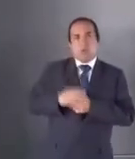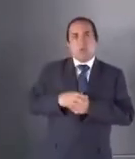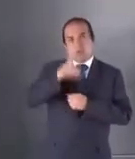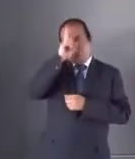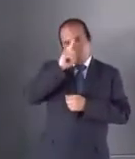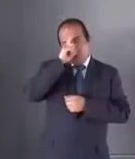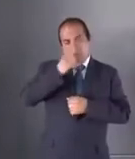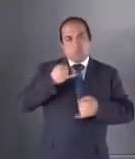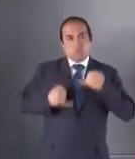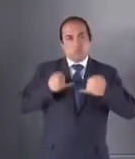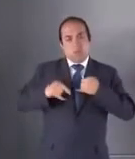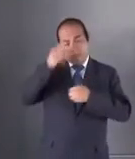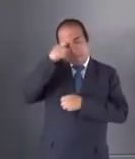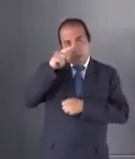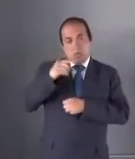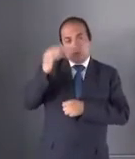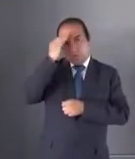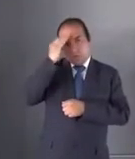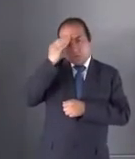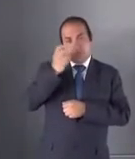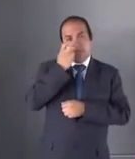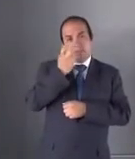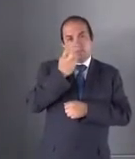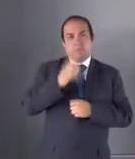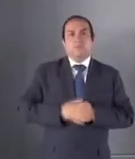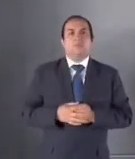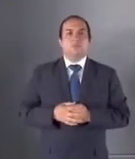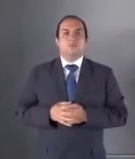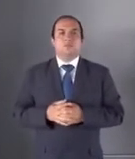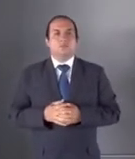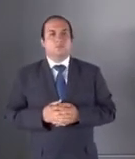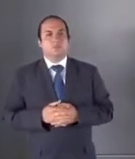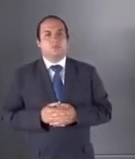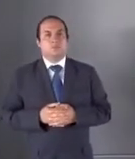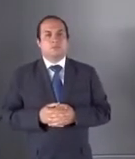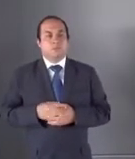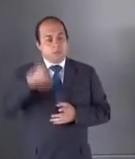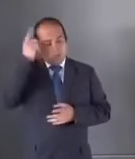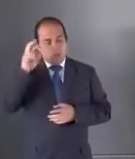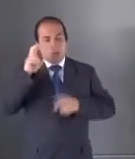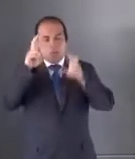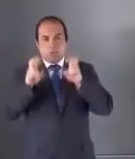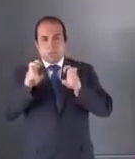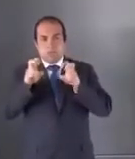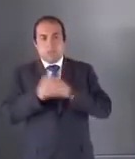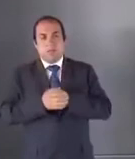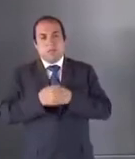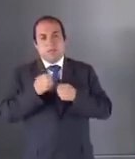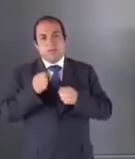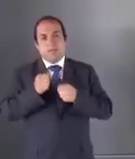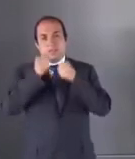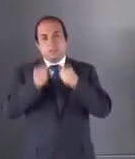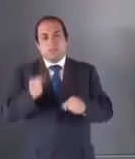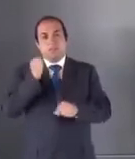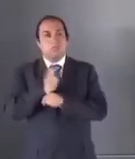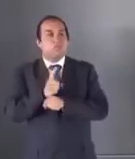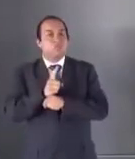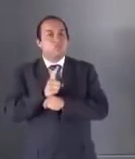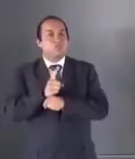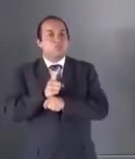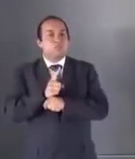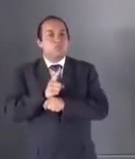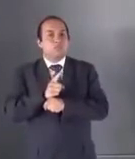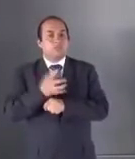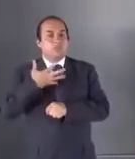para conocer exactamente a qué te refieres. Okay. Doctora, sobre el tema de seguridad, usted en